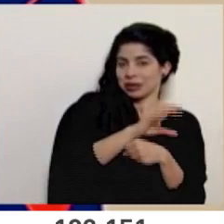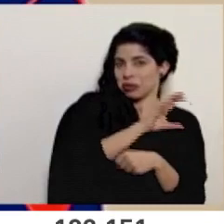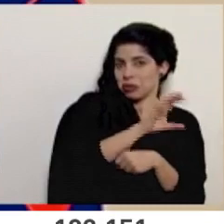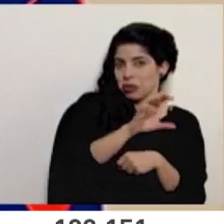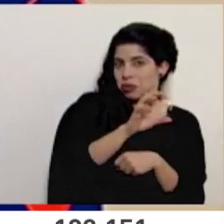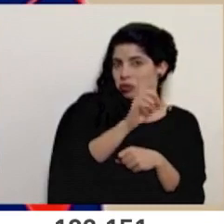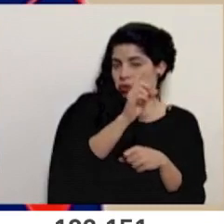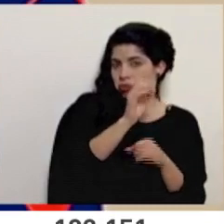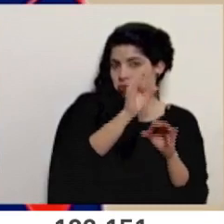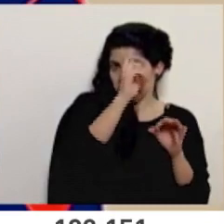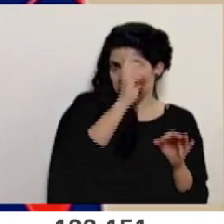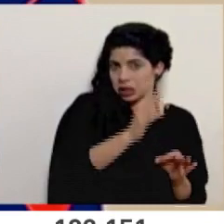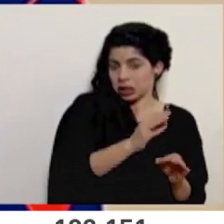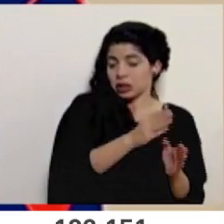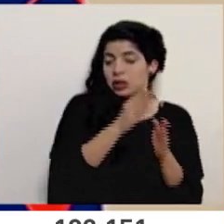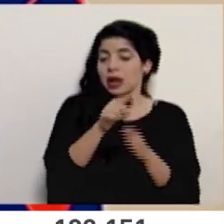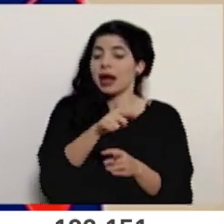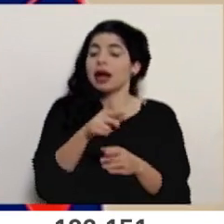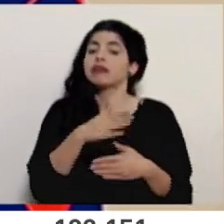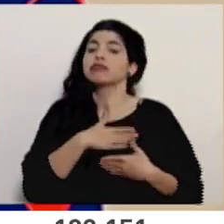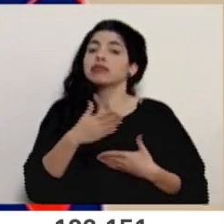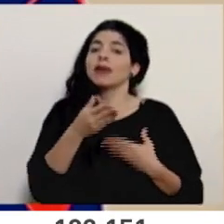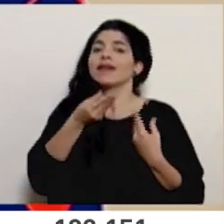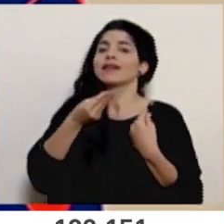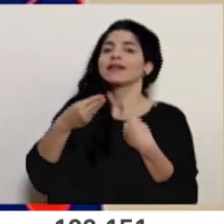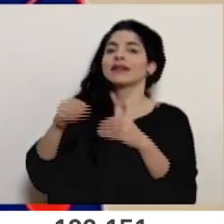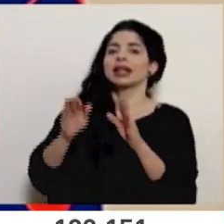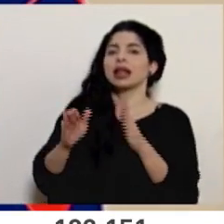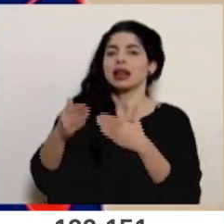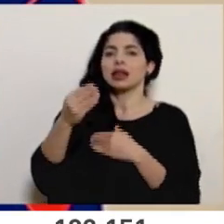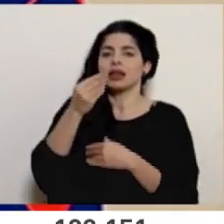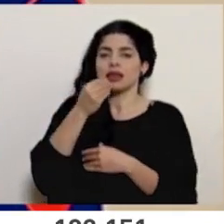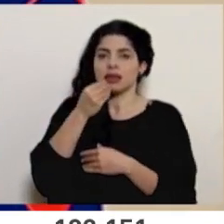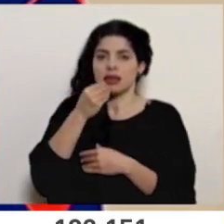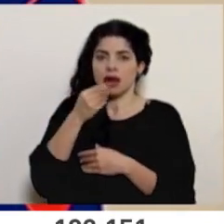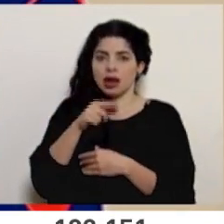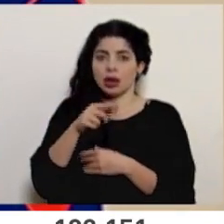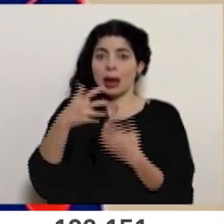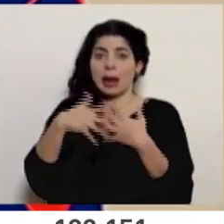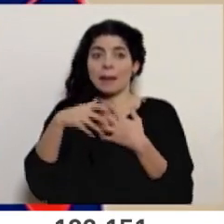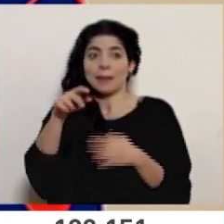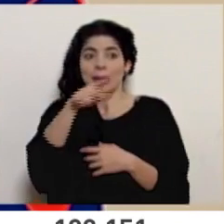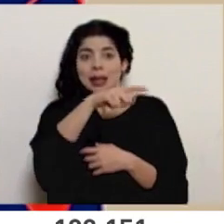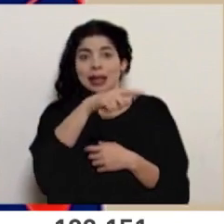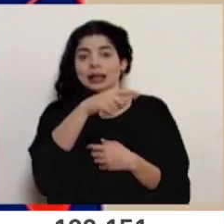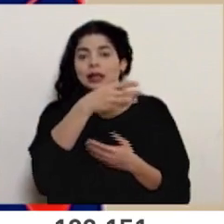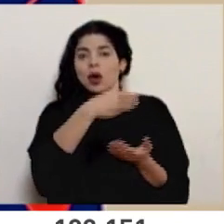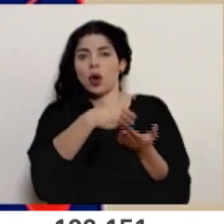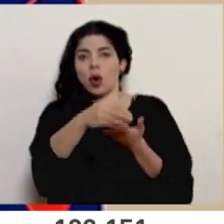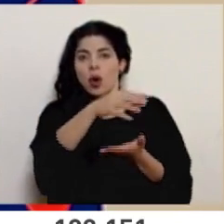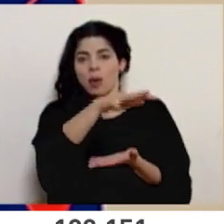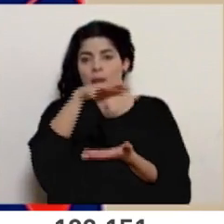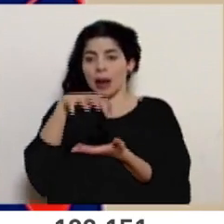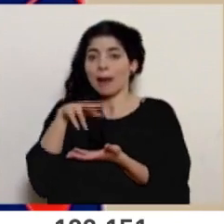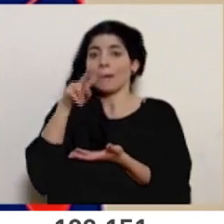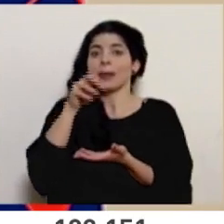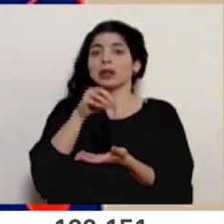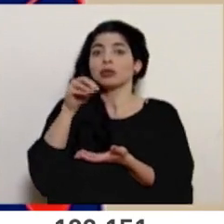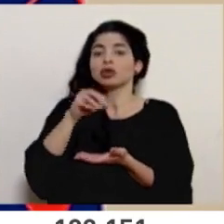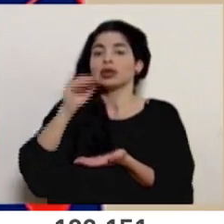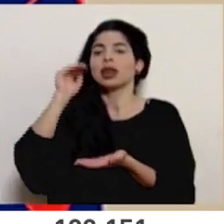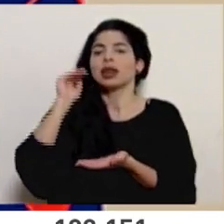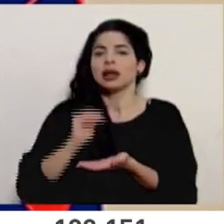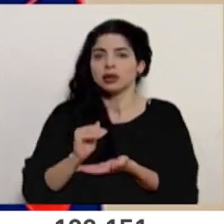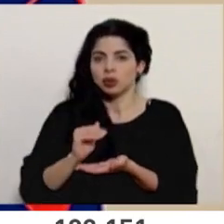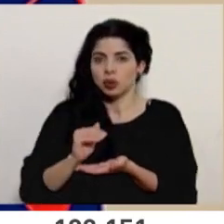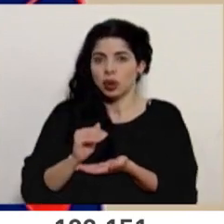cuenta, de la venta de diarios por compra directa a sus empresas afiliadas con un 20% de descuento